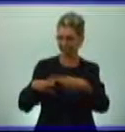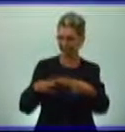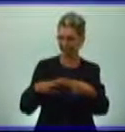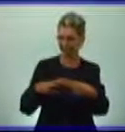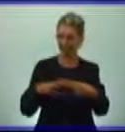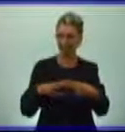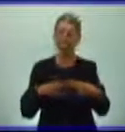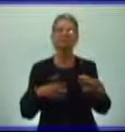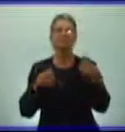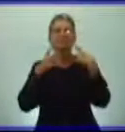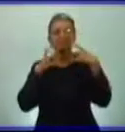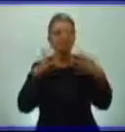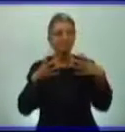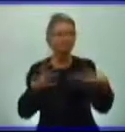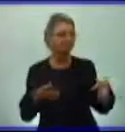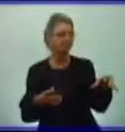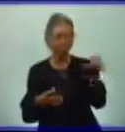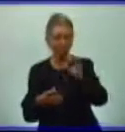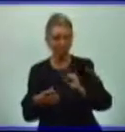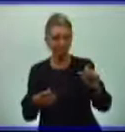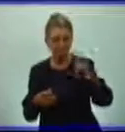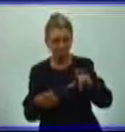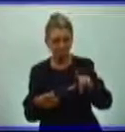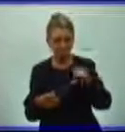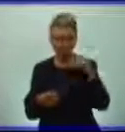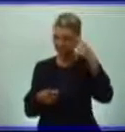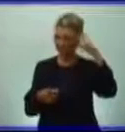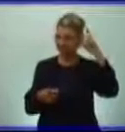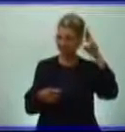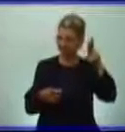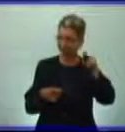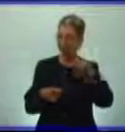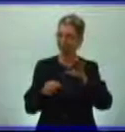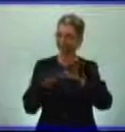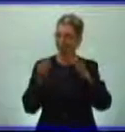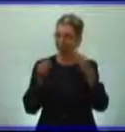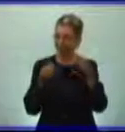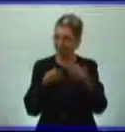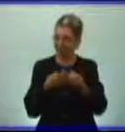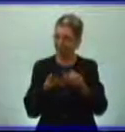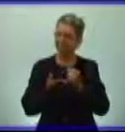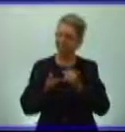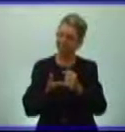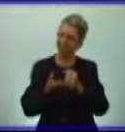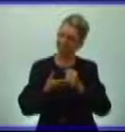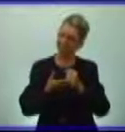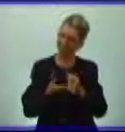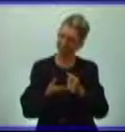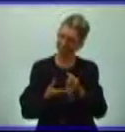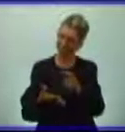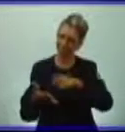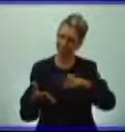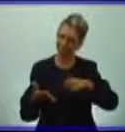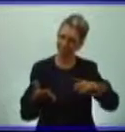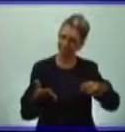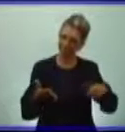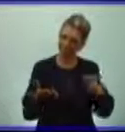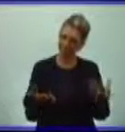históricos o de interés social. Recuerden a los familiares asistir a los estudiantes en la copia de las